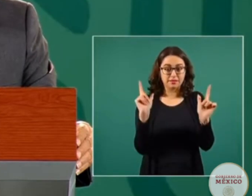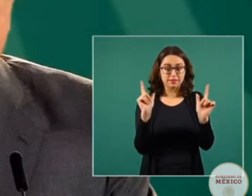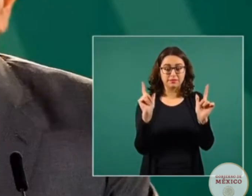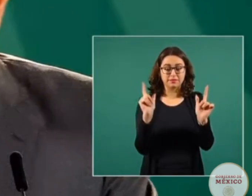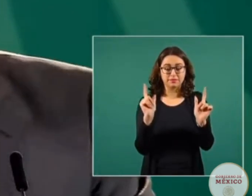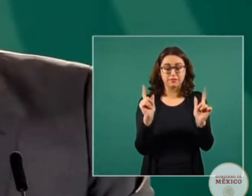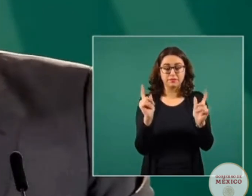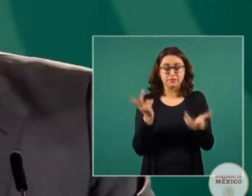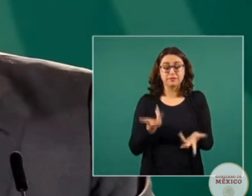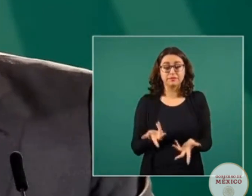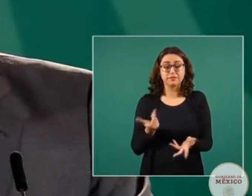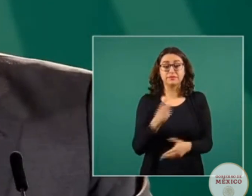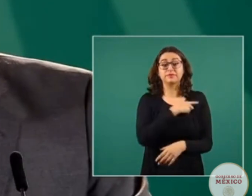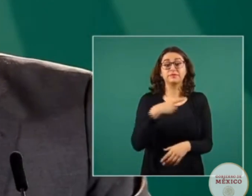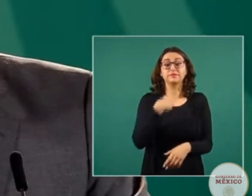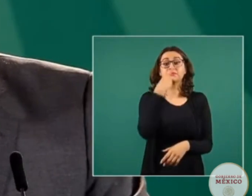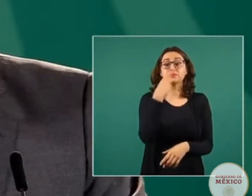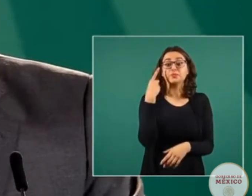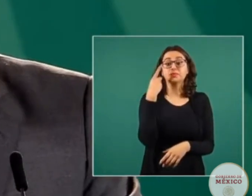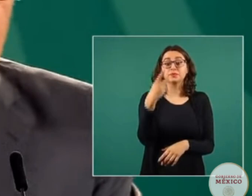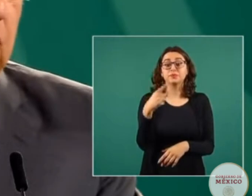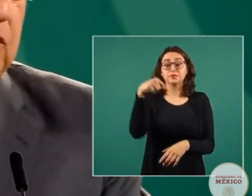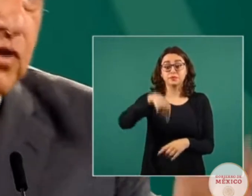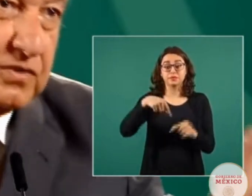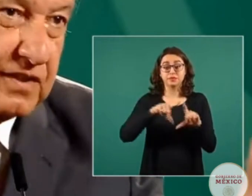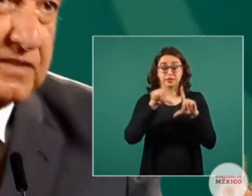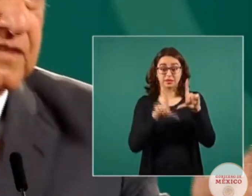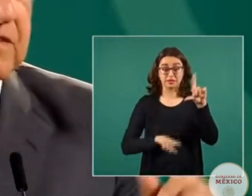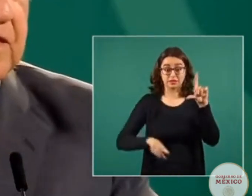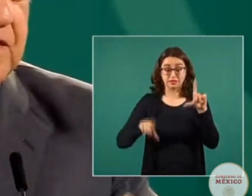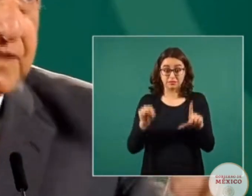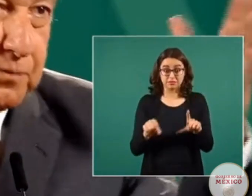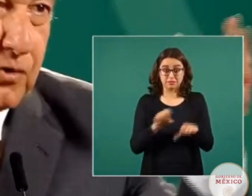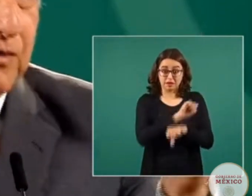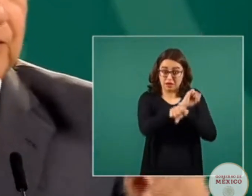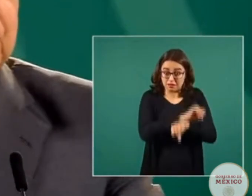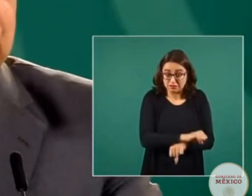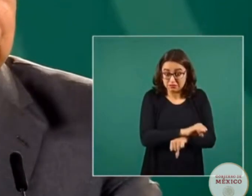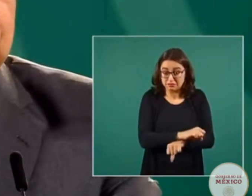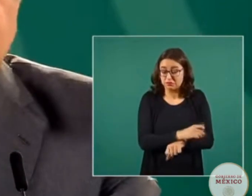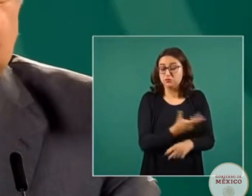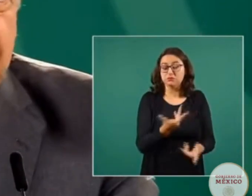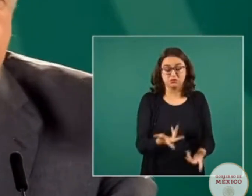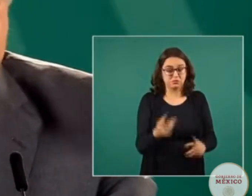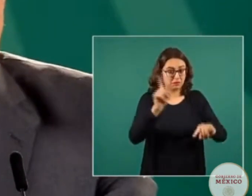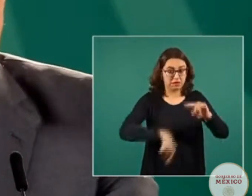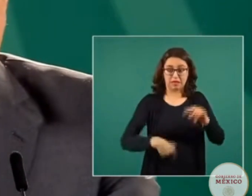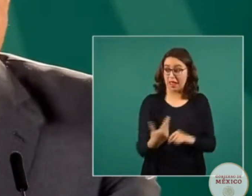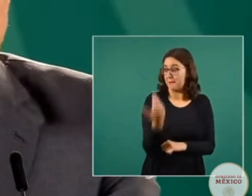de que la esclavitud en México se abolió entonces, hace poco. No